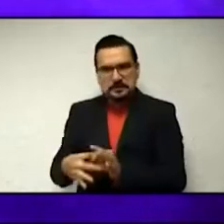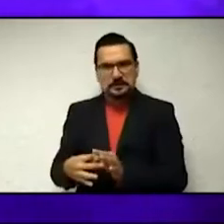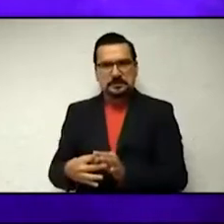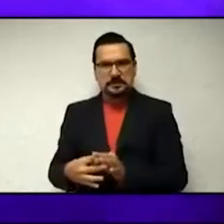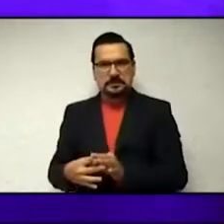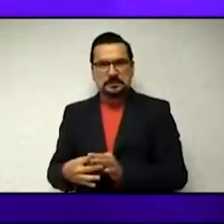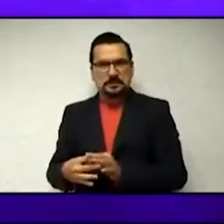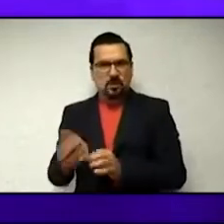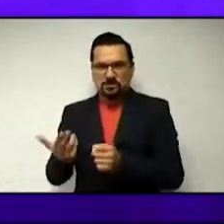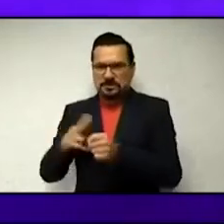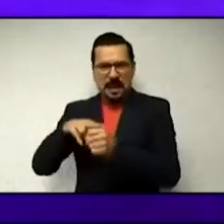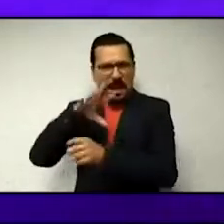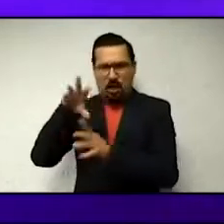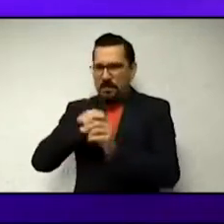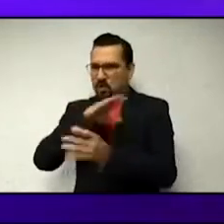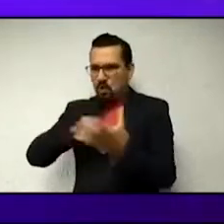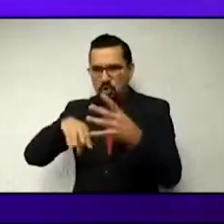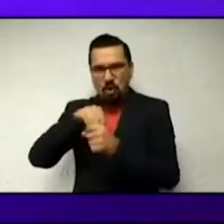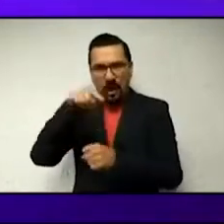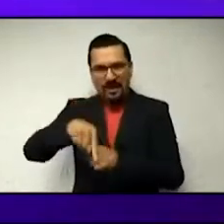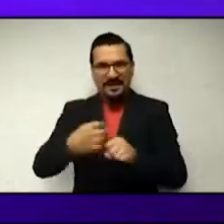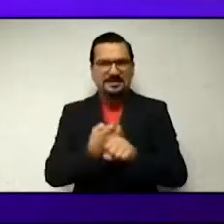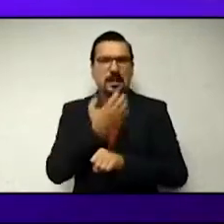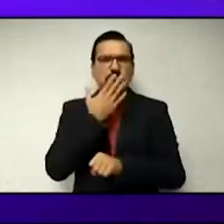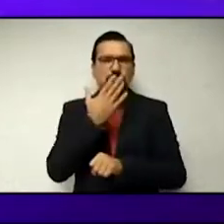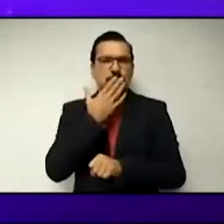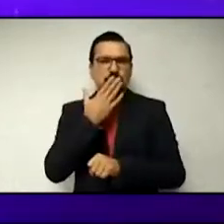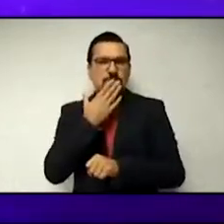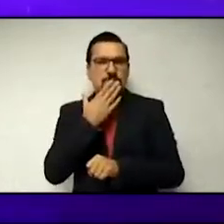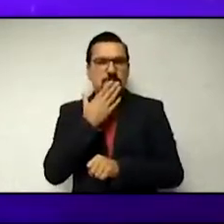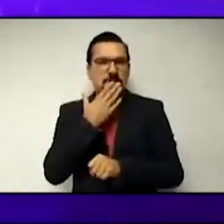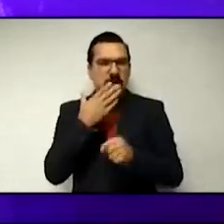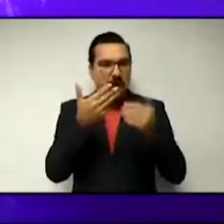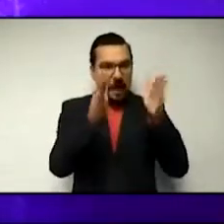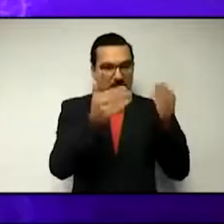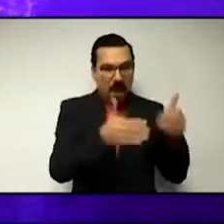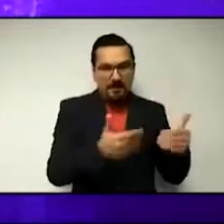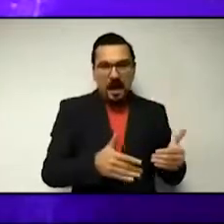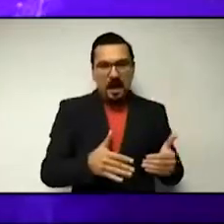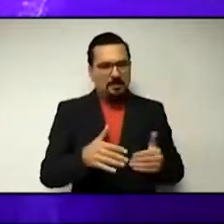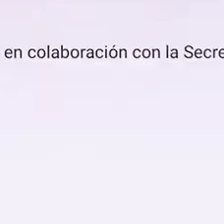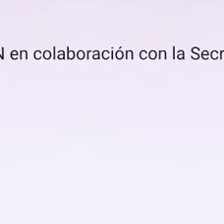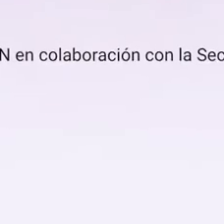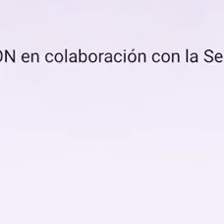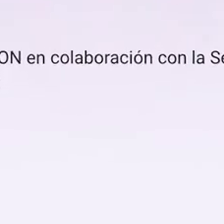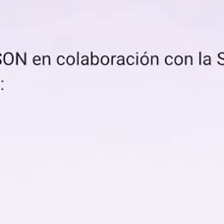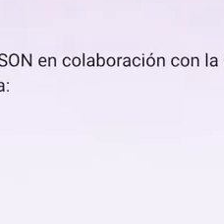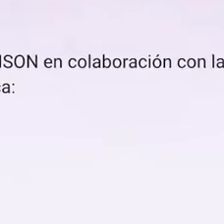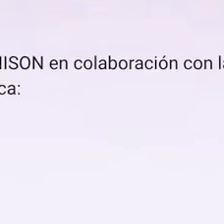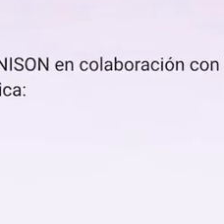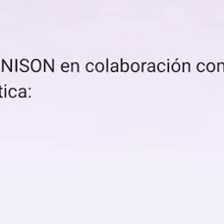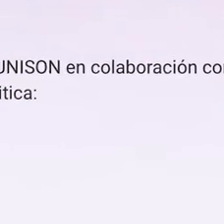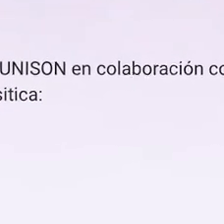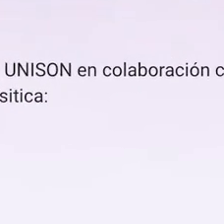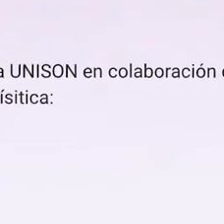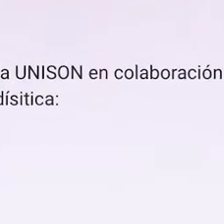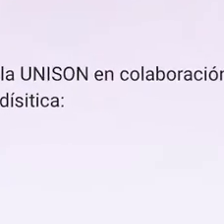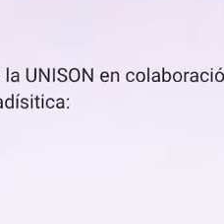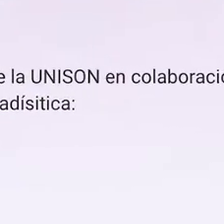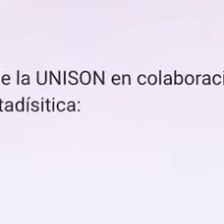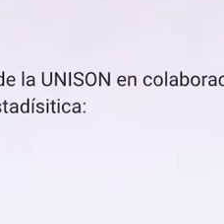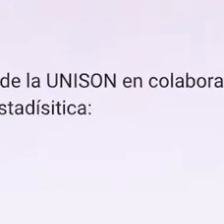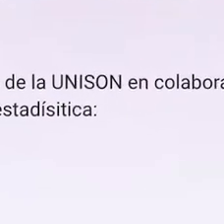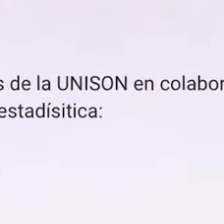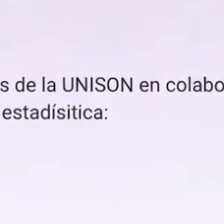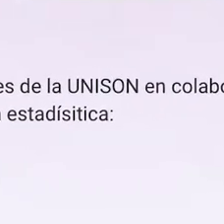La Secretaría de Salud Pública de Sonora confirmó 108 casos nuevos de COVID-19 en la entidad, con lo que suman 1.809 contagios de